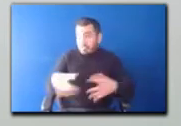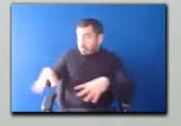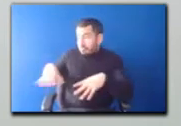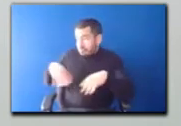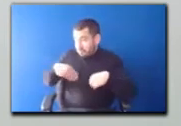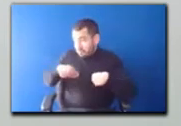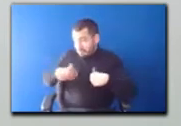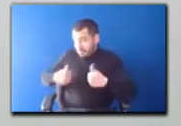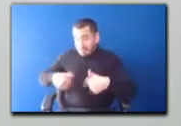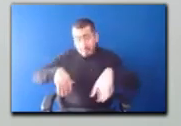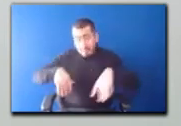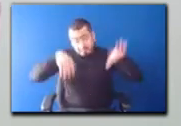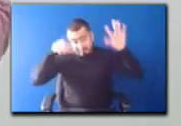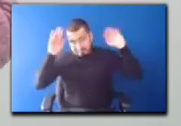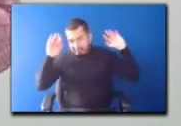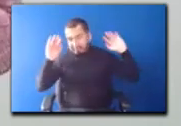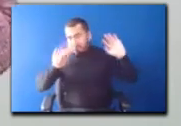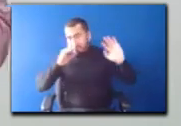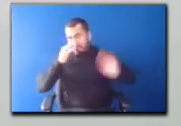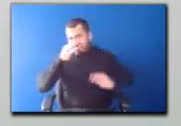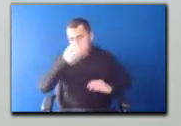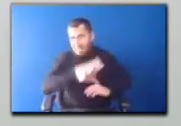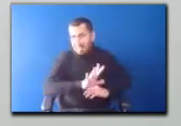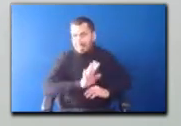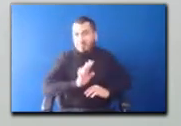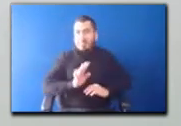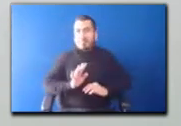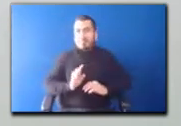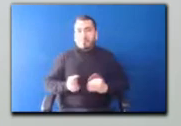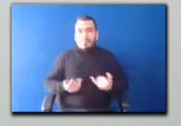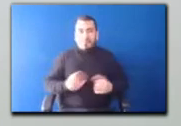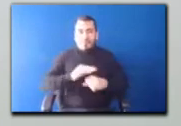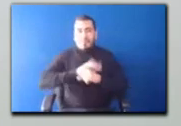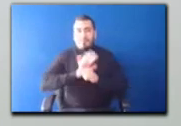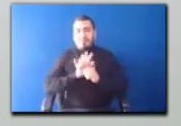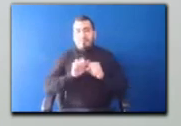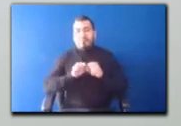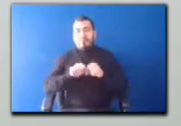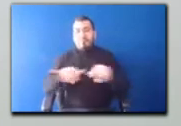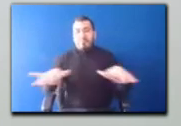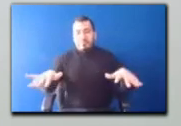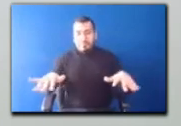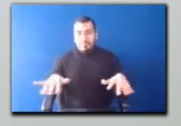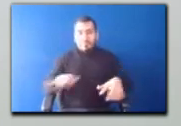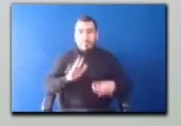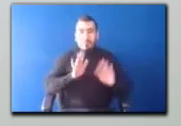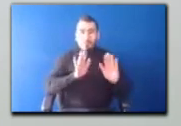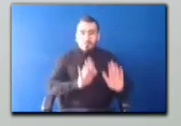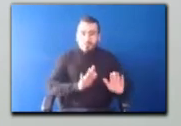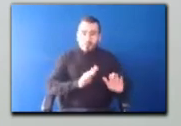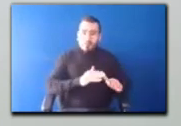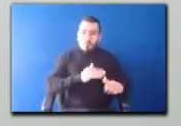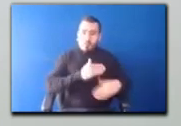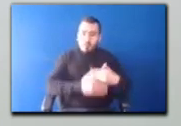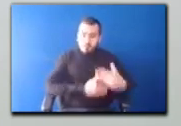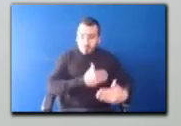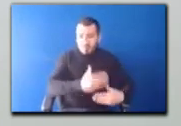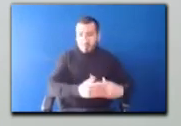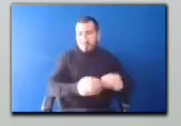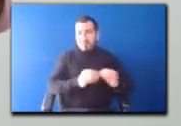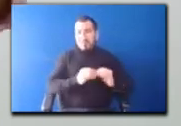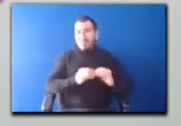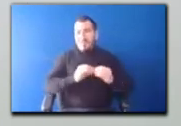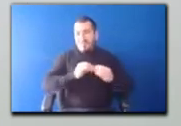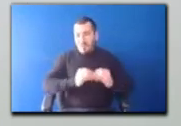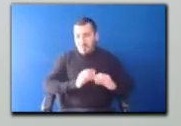de malas. La pandemia nos puso en evidencia la necesidad de acelerar unos procesos, de cambiar unas formas de comunicarnos,